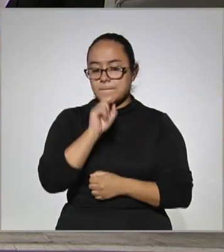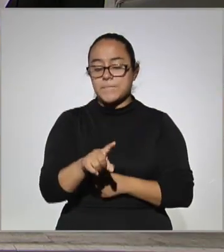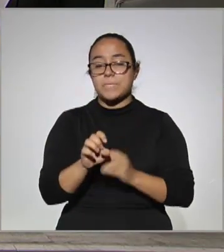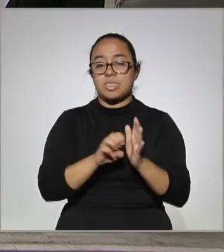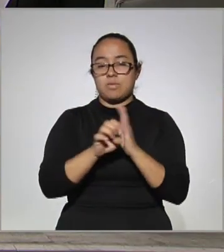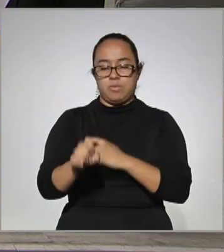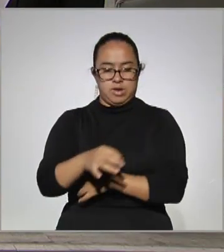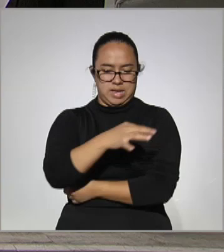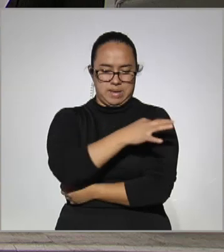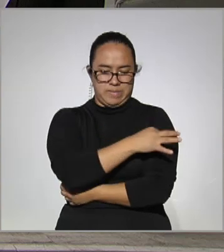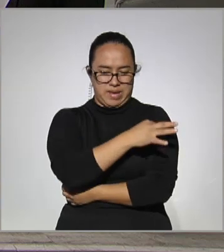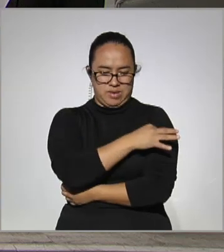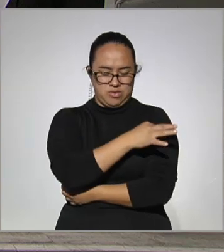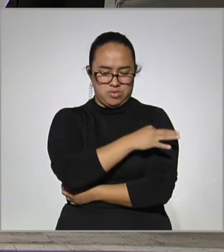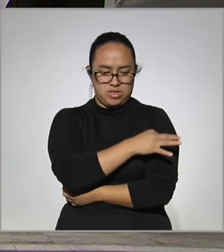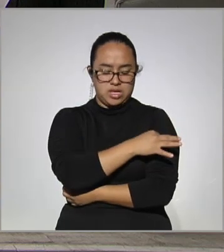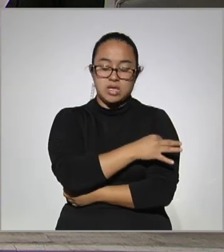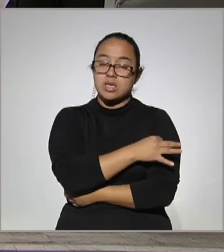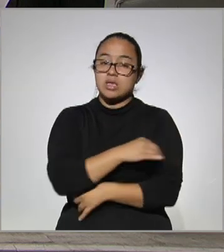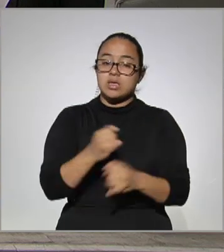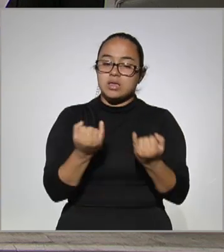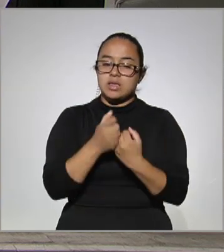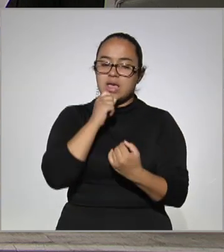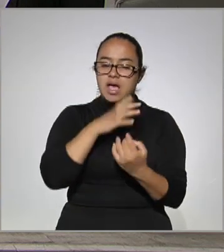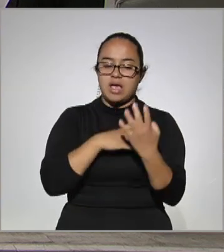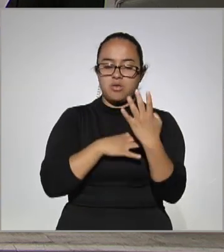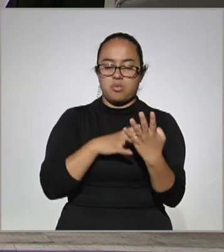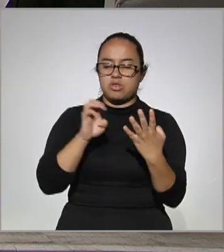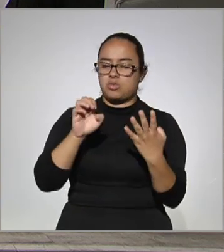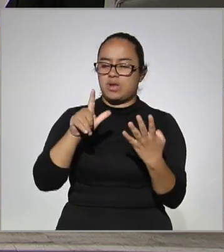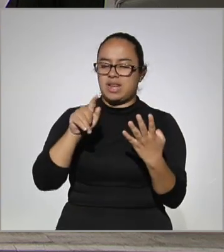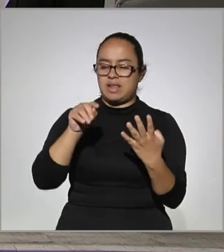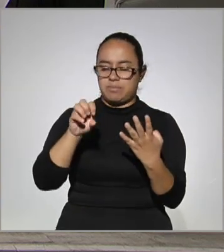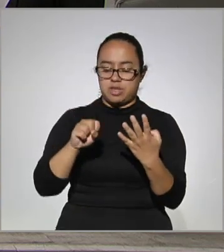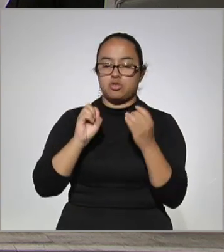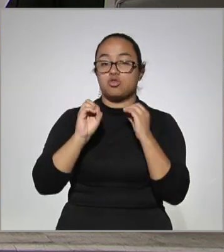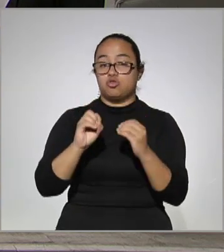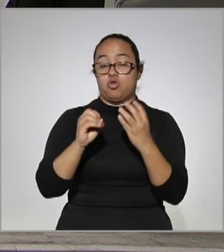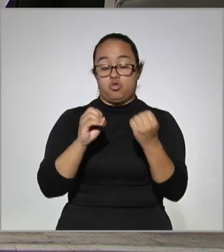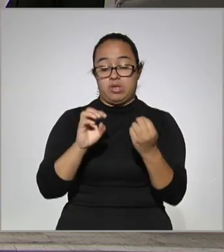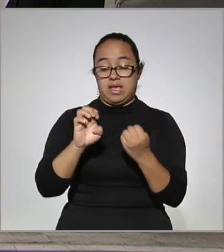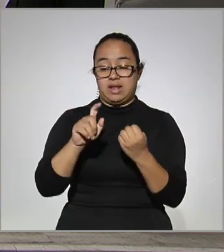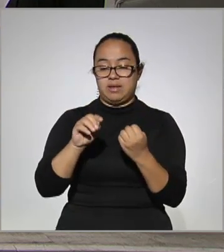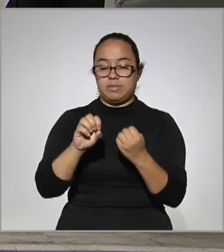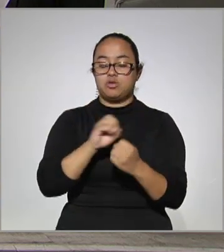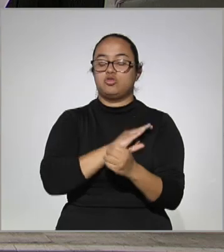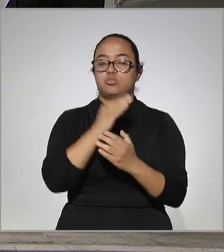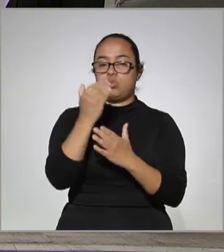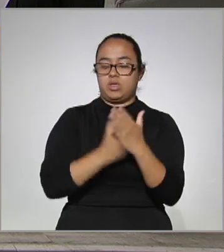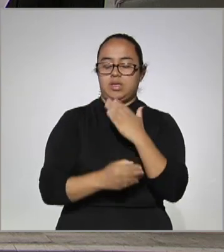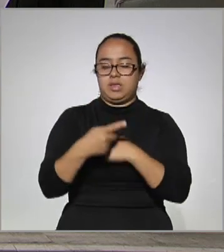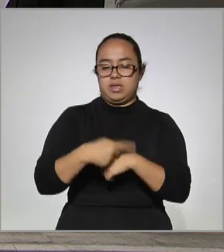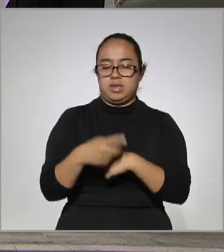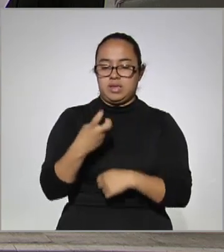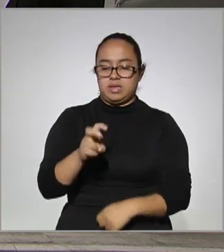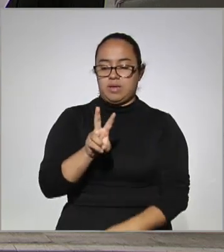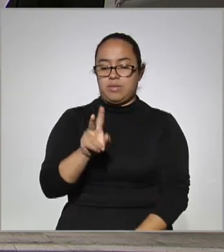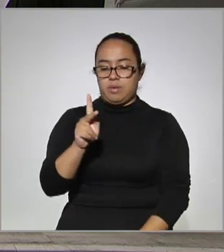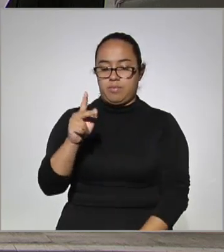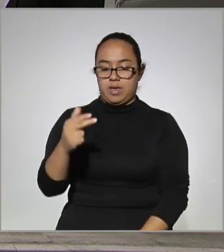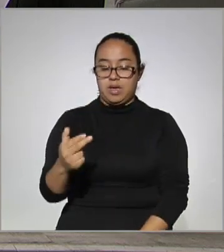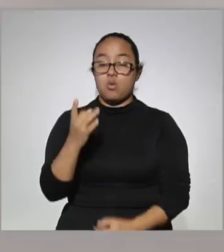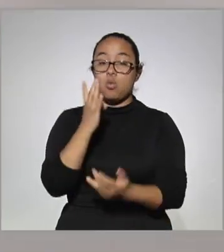La vacuna, y sobre todo la que tiene 4 elementos o 9, puede disminuir ese riesgo de papiloma, no